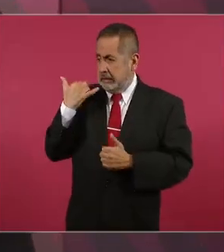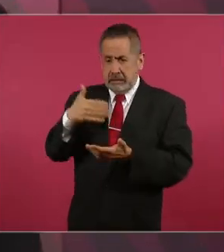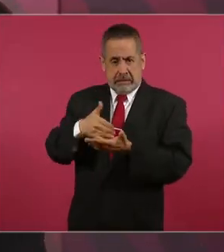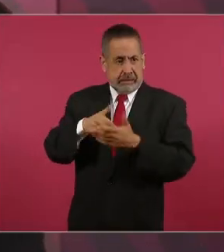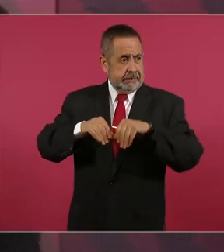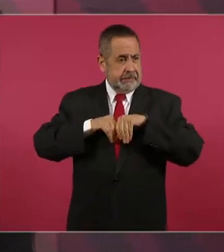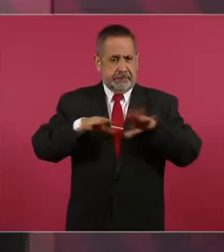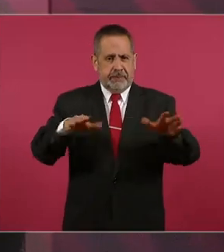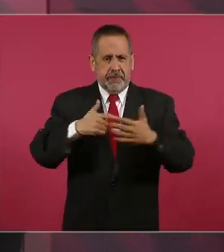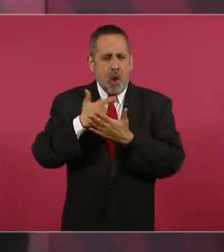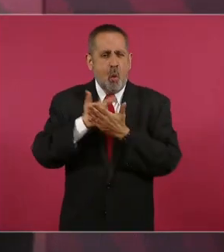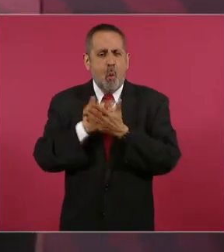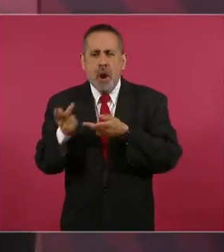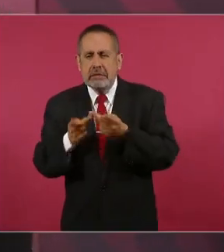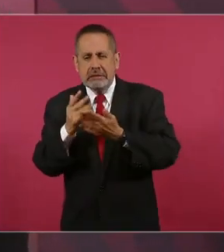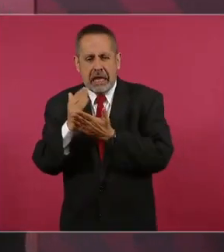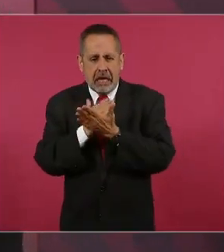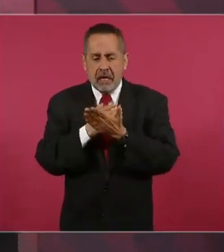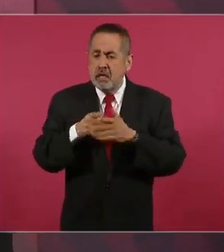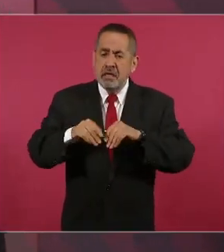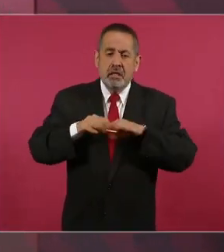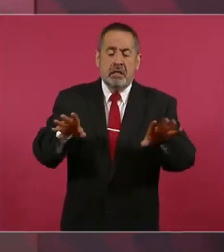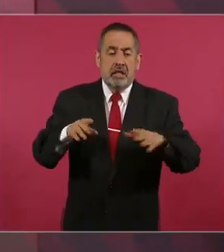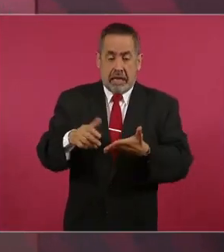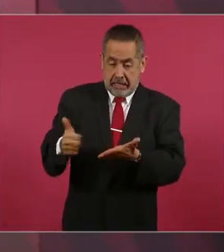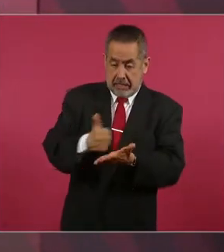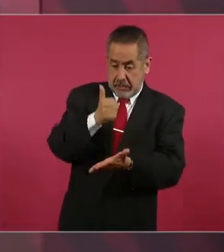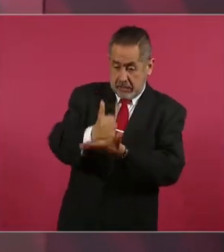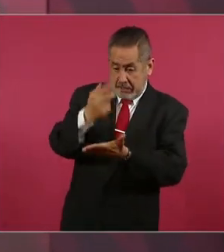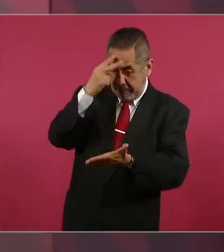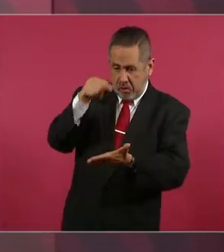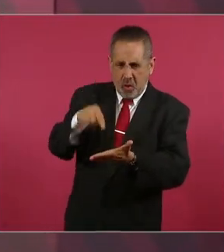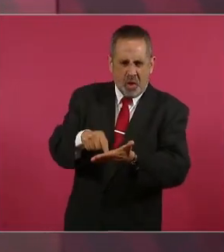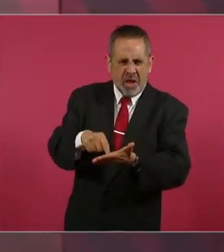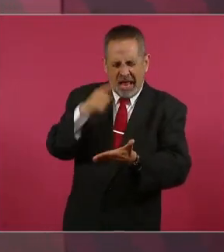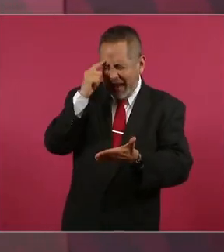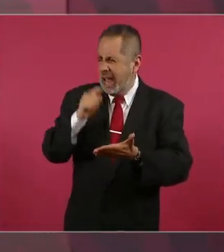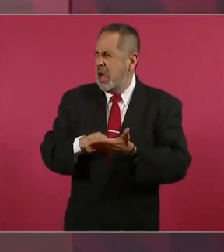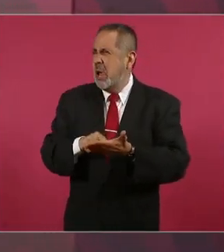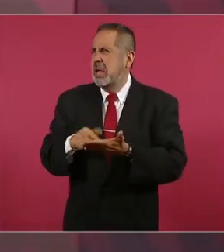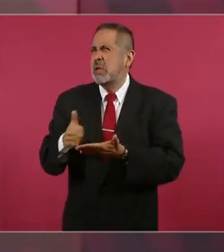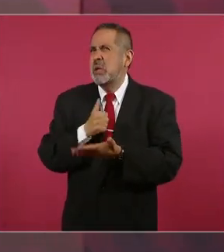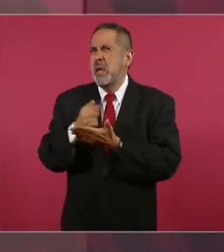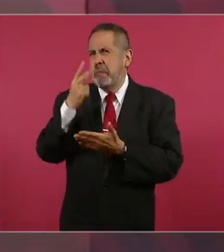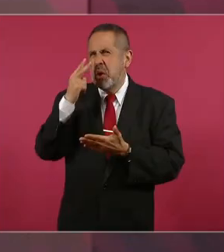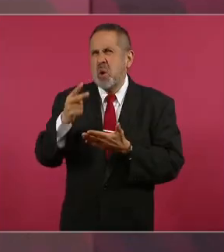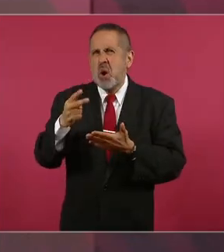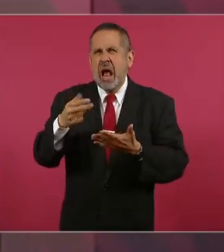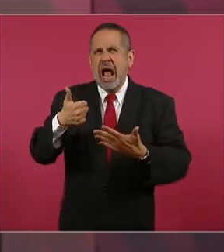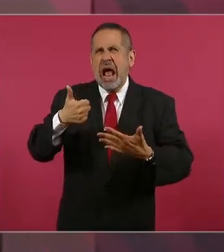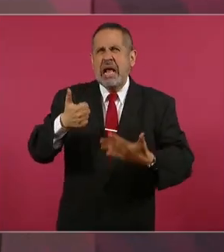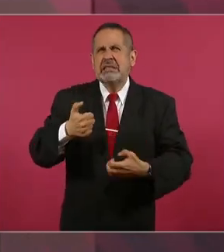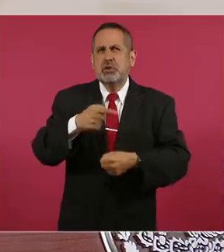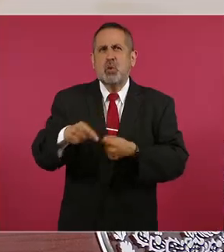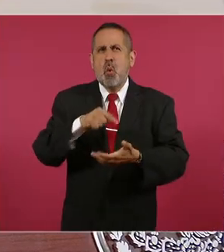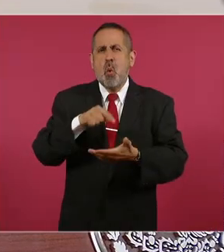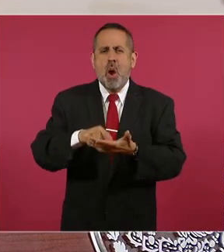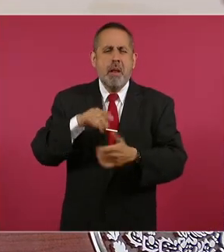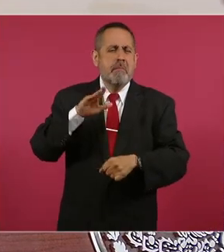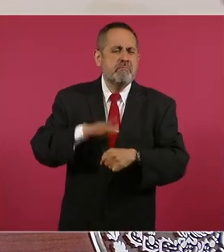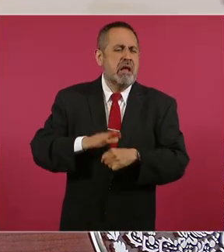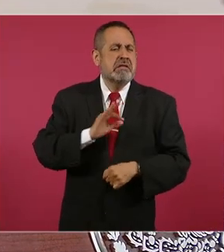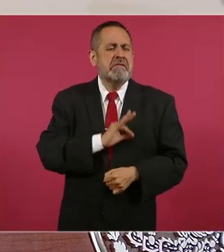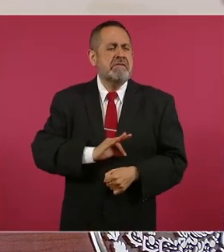encuesta y la Ciudad de México está, creo que, en el sexto lugar en felicidad.